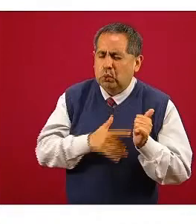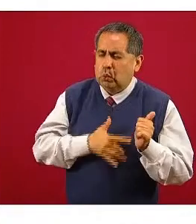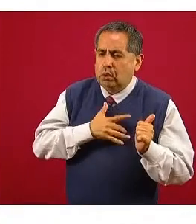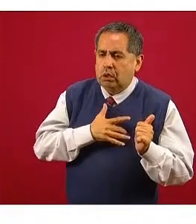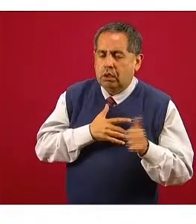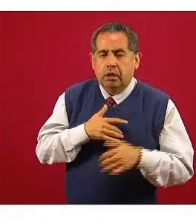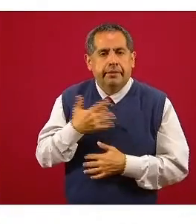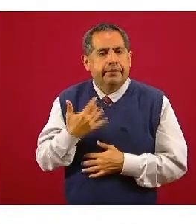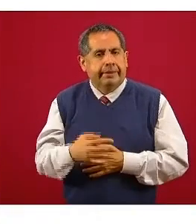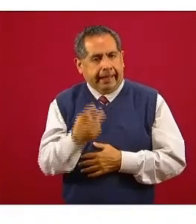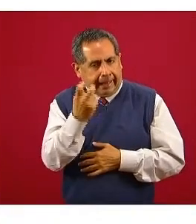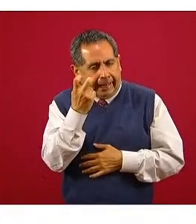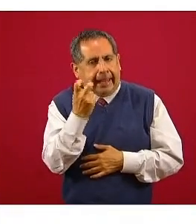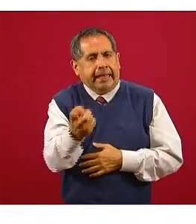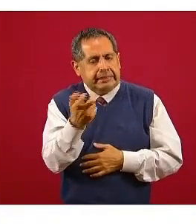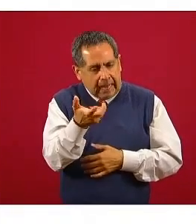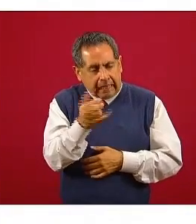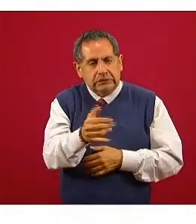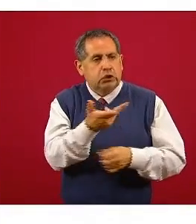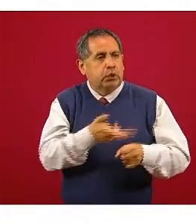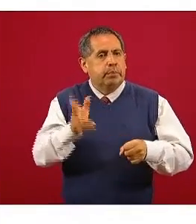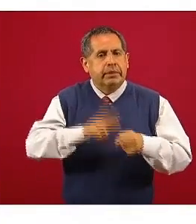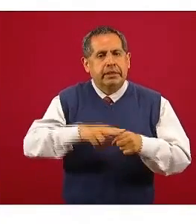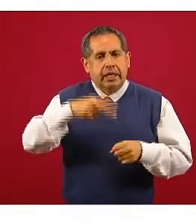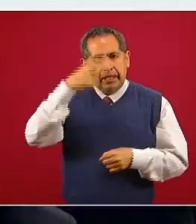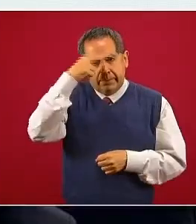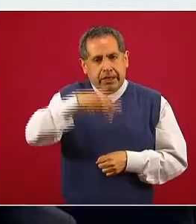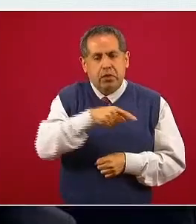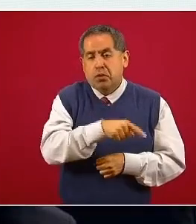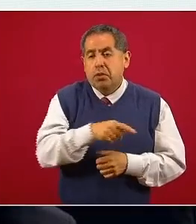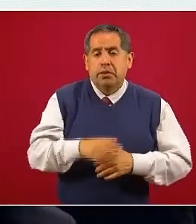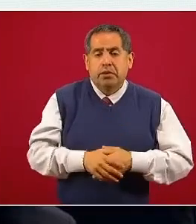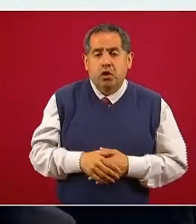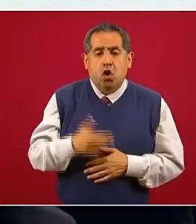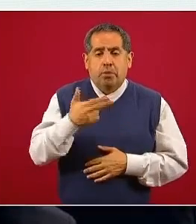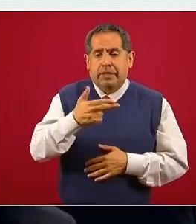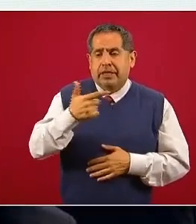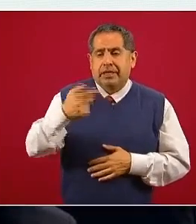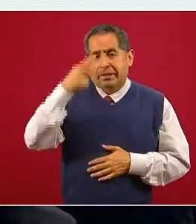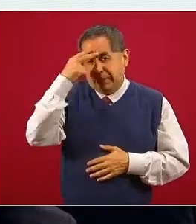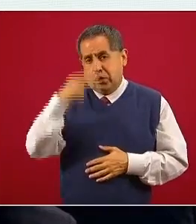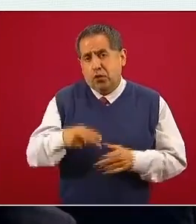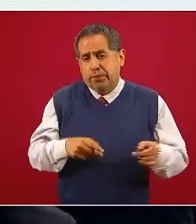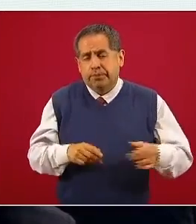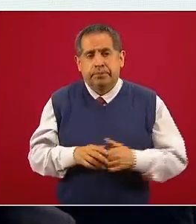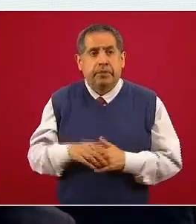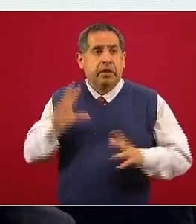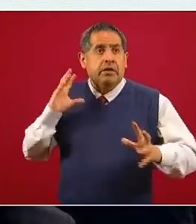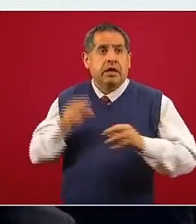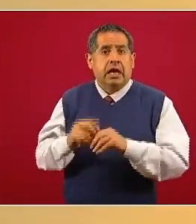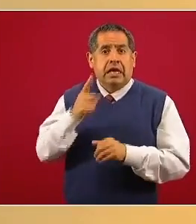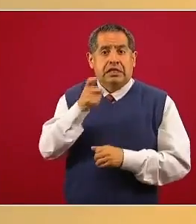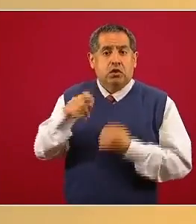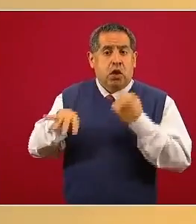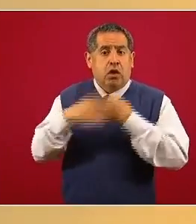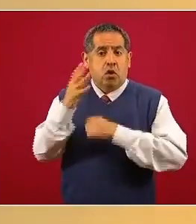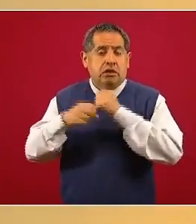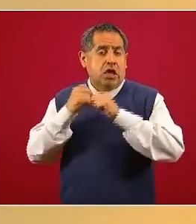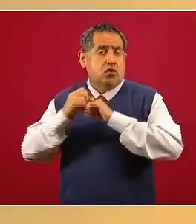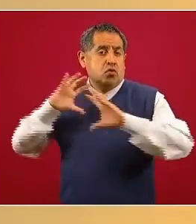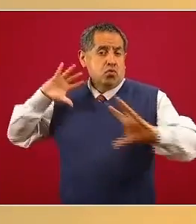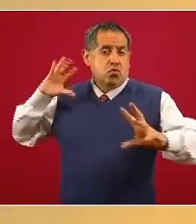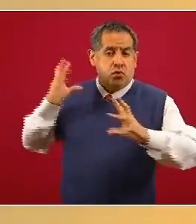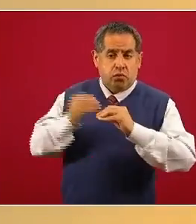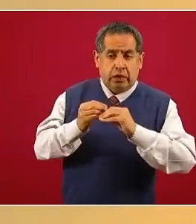General de México. También tengo que decirles que después de 114 años, y eso me precio de decirlo,